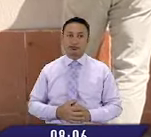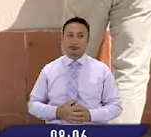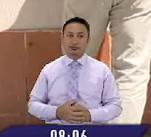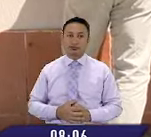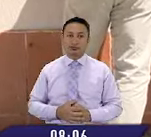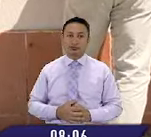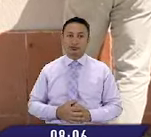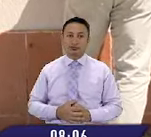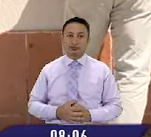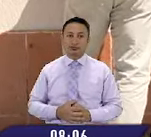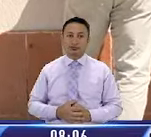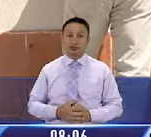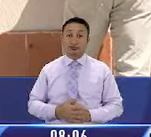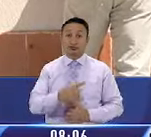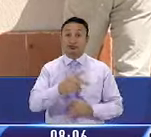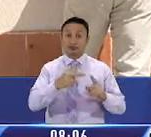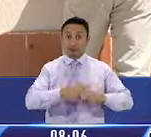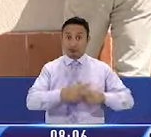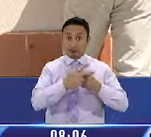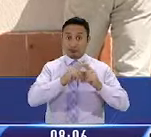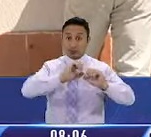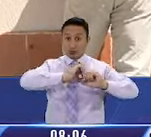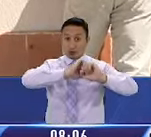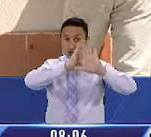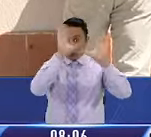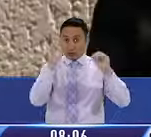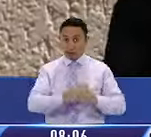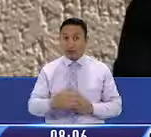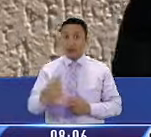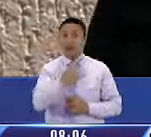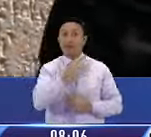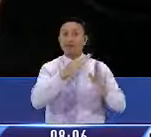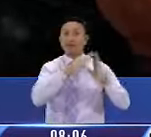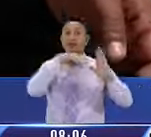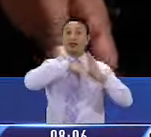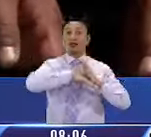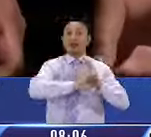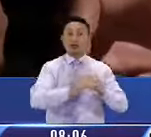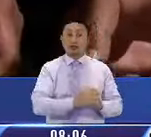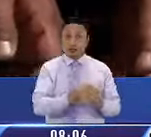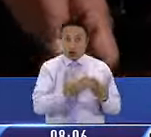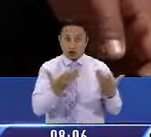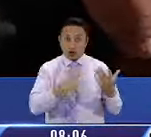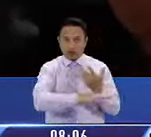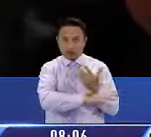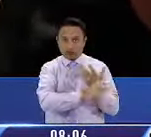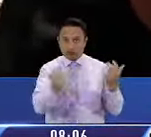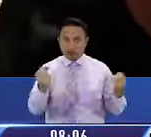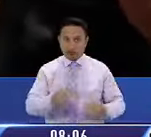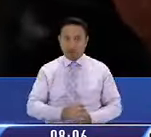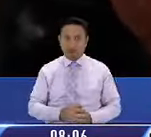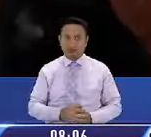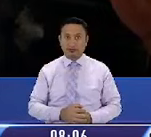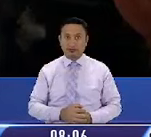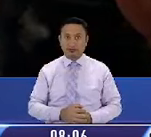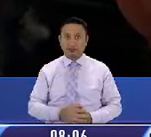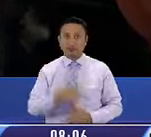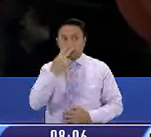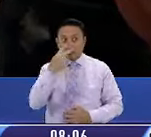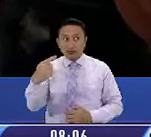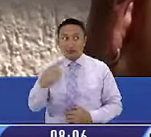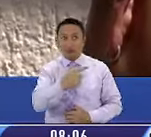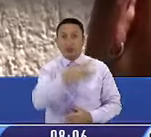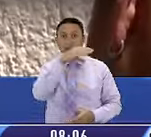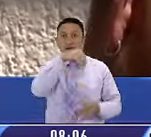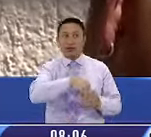Aprovechando que el día estaba iniciando, los maleantes habrían ingresado a la casa en busca de todo objeto de valor que esté a su paso. Divisaron que en el